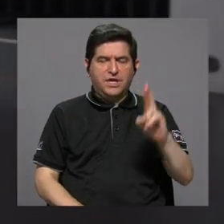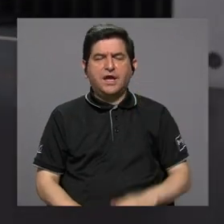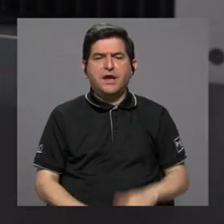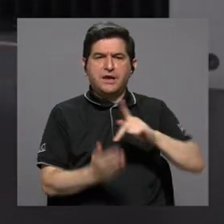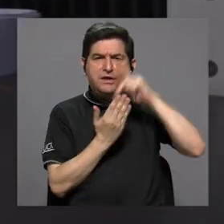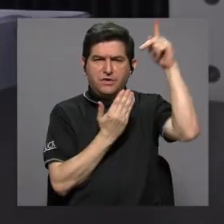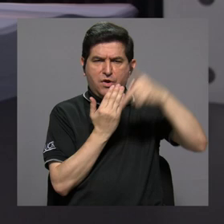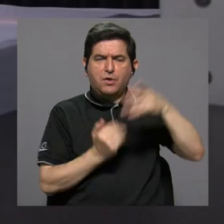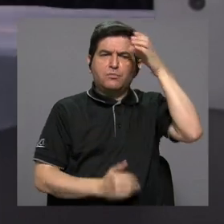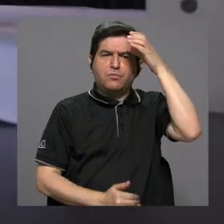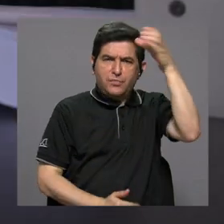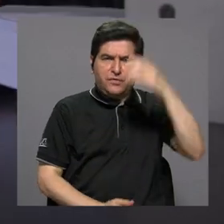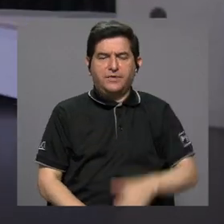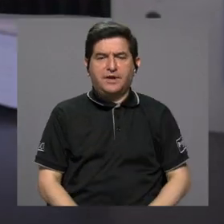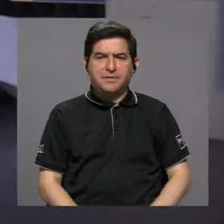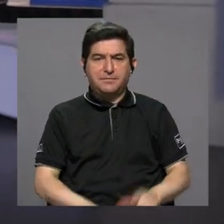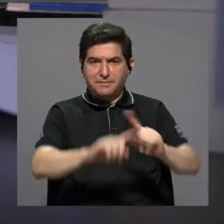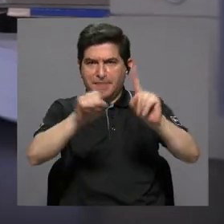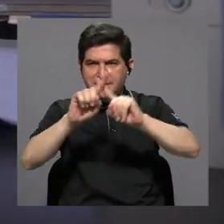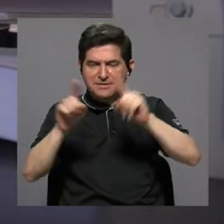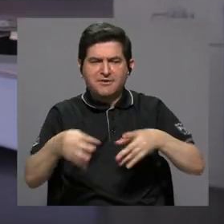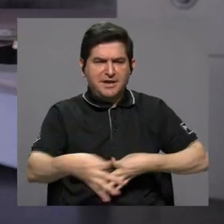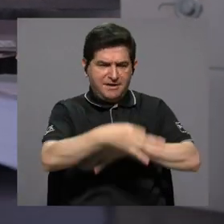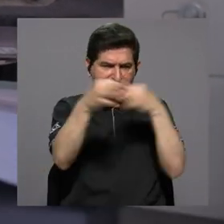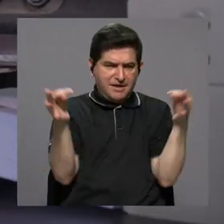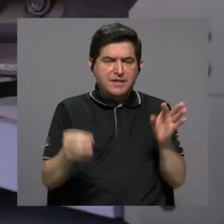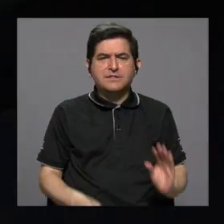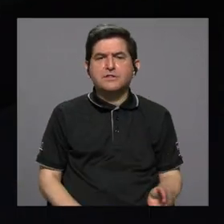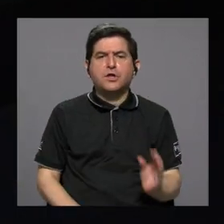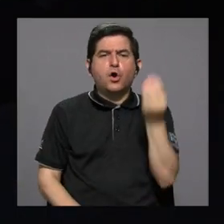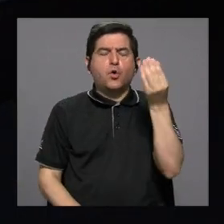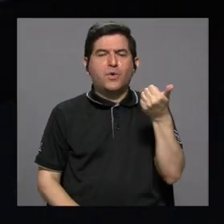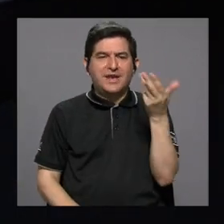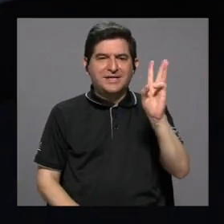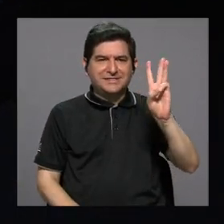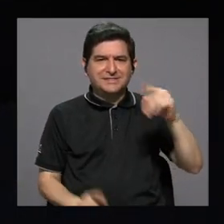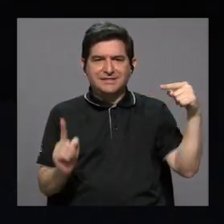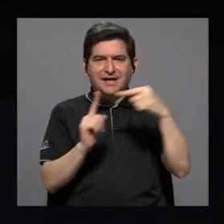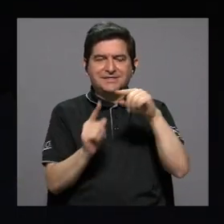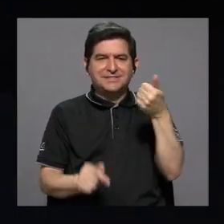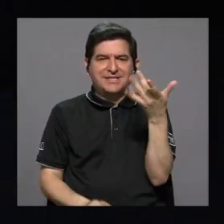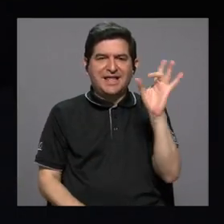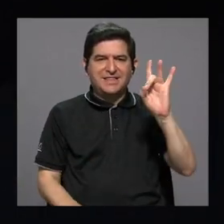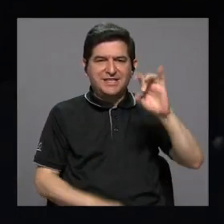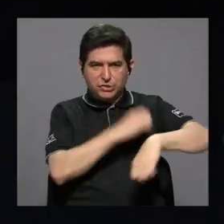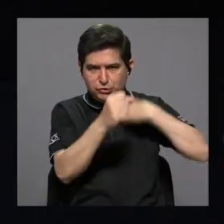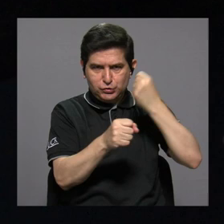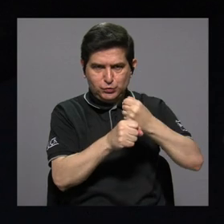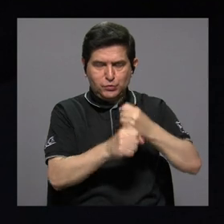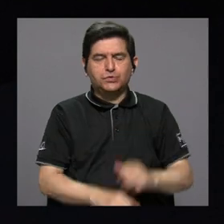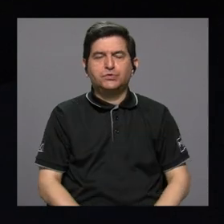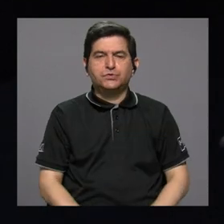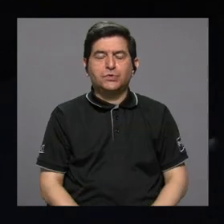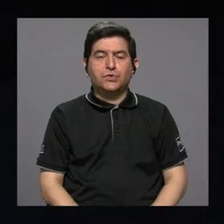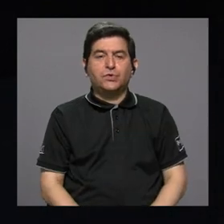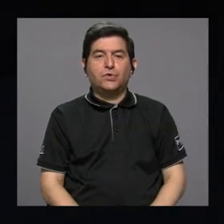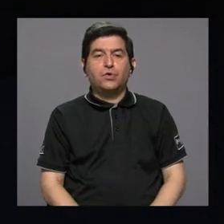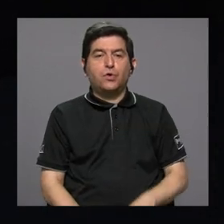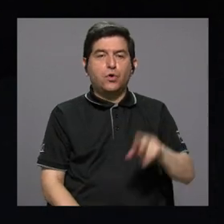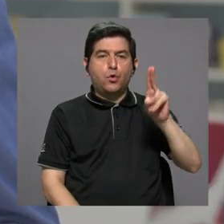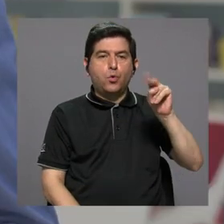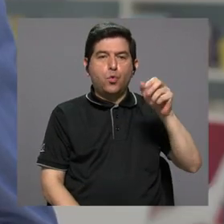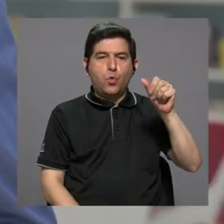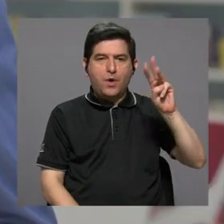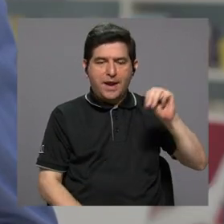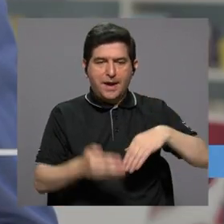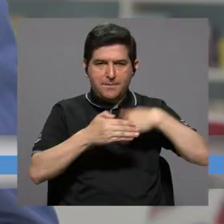un programa cultural y una serie de talleres para jóvenes de 16 a 18 años. Porque la UNAM